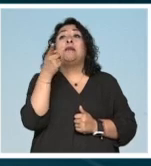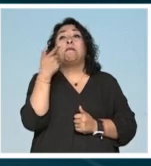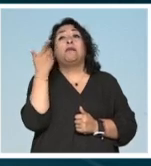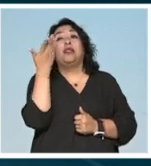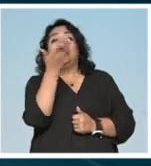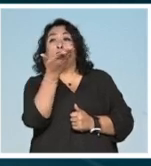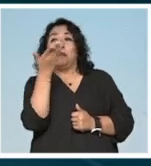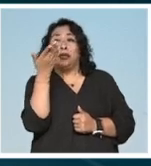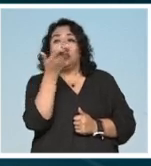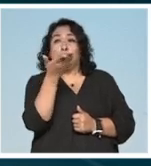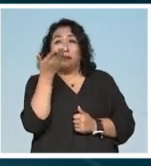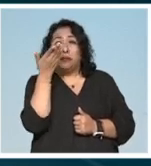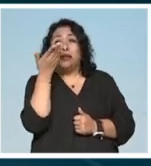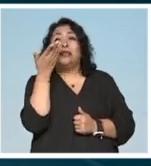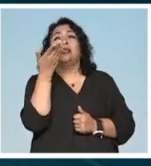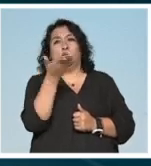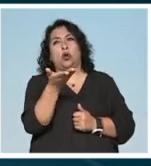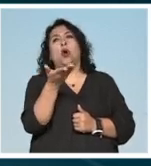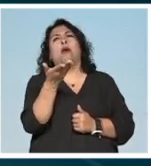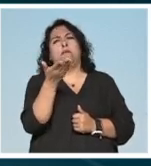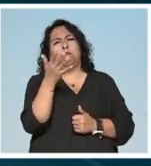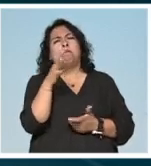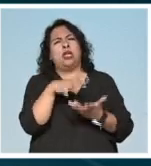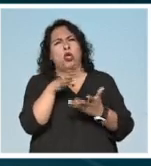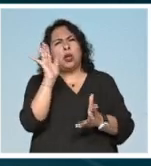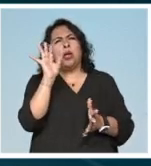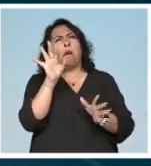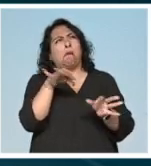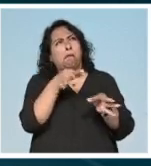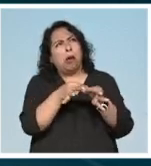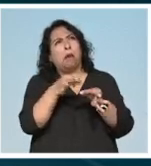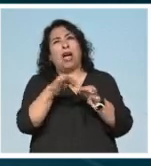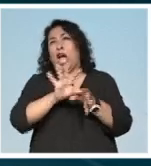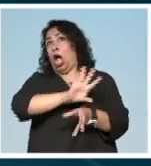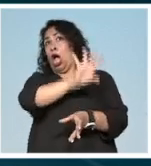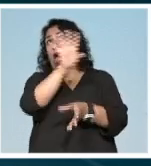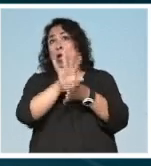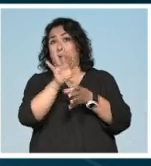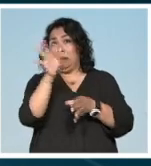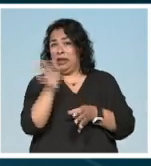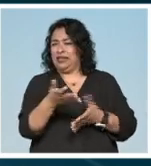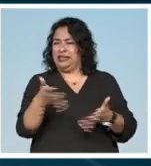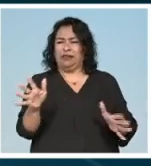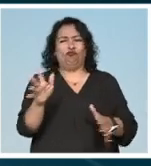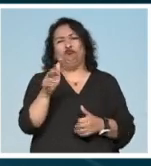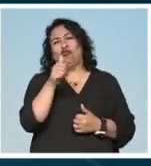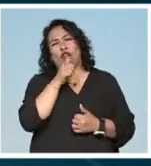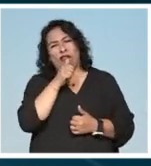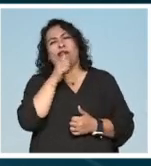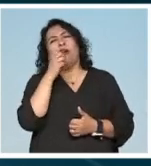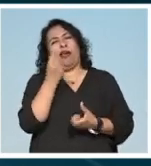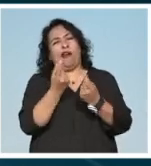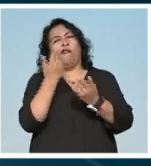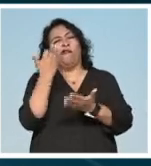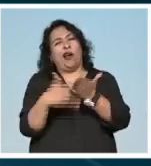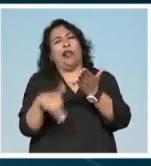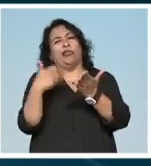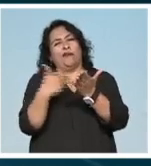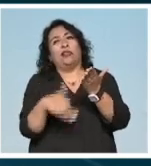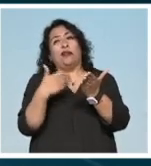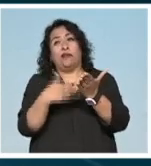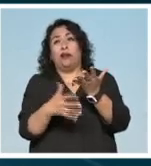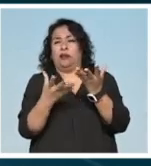ellos enarbolaban, parte se han ido cumpliendo poco a poco, no en la totalidad, por supuesto, hay un montón de pendientes de esas demandas.